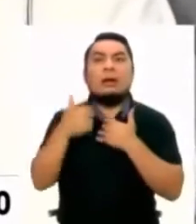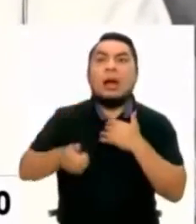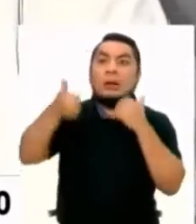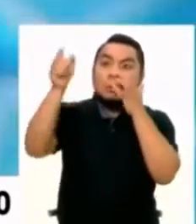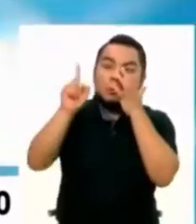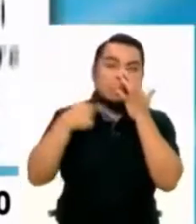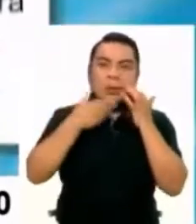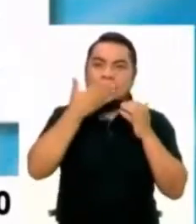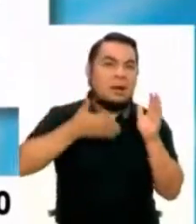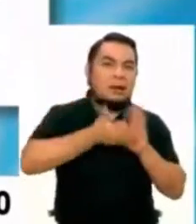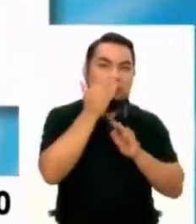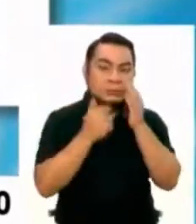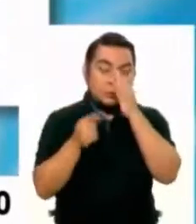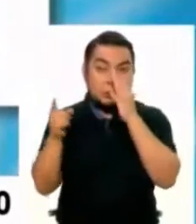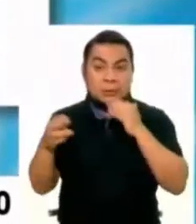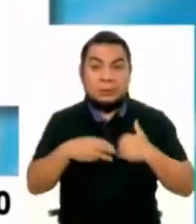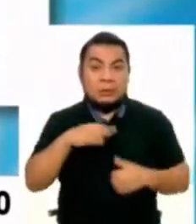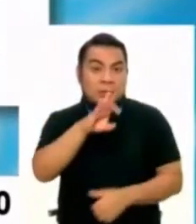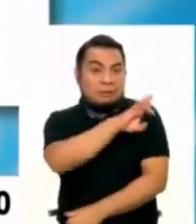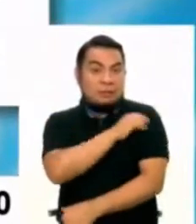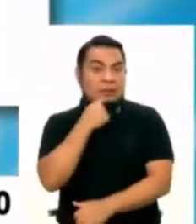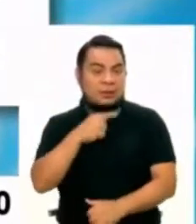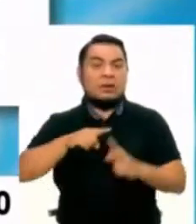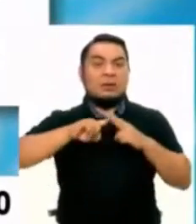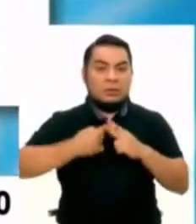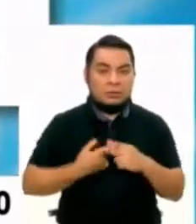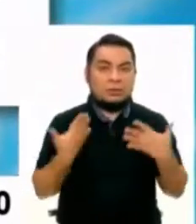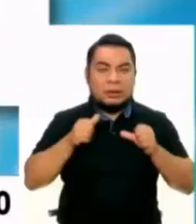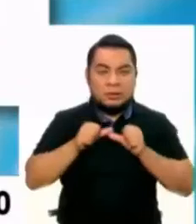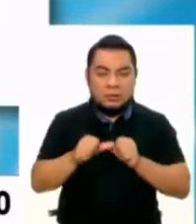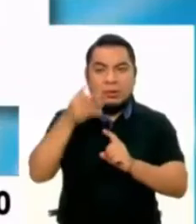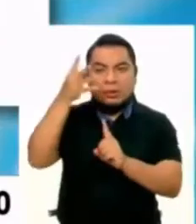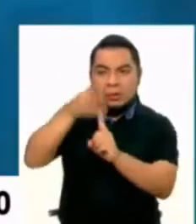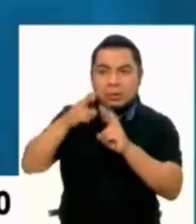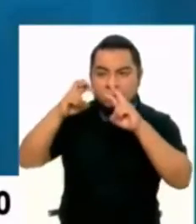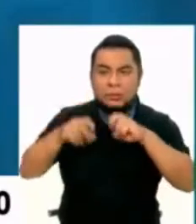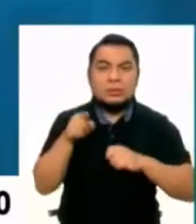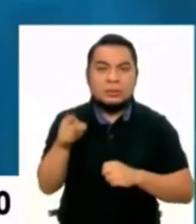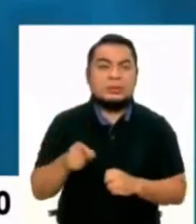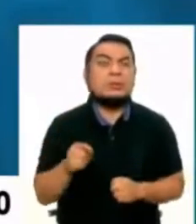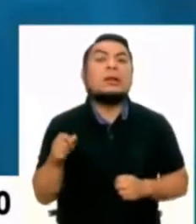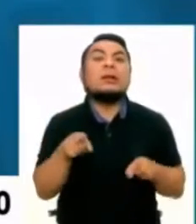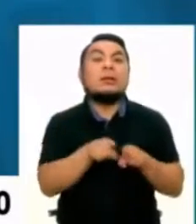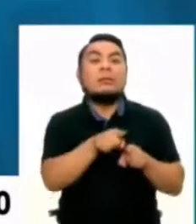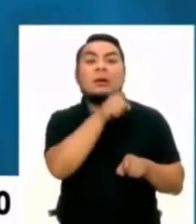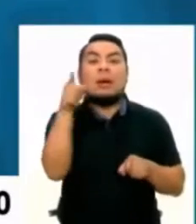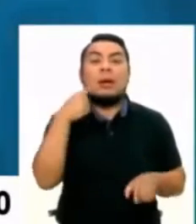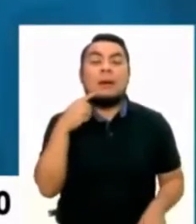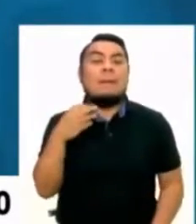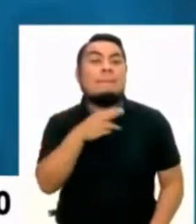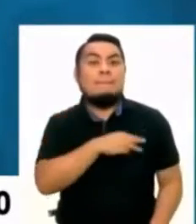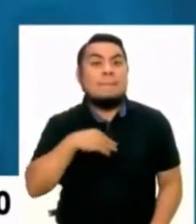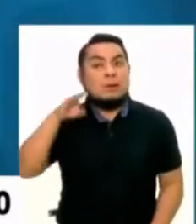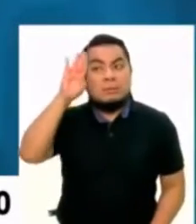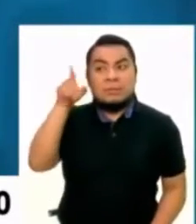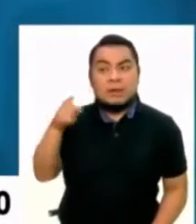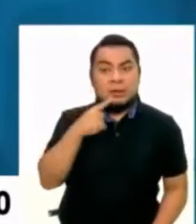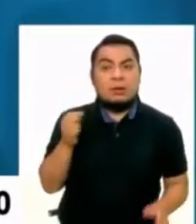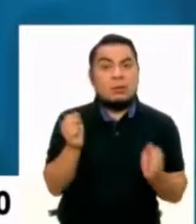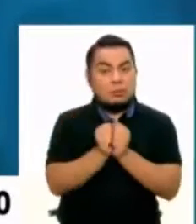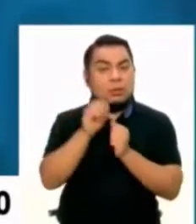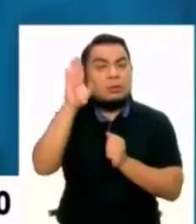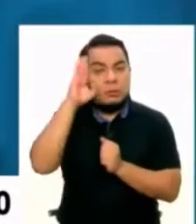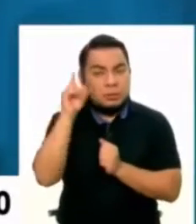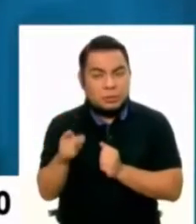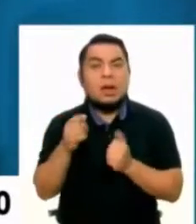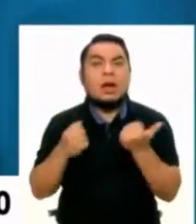autoridad? No, salgamos. Mientras el Ministerio Público anunció el inicio de una investigación de oficio y por otro lado el Ministerio del Interior resaltó que junto a la